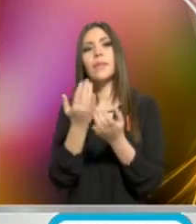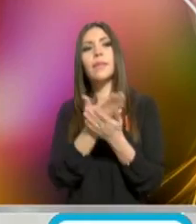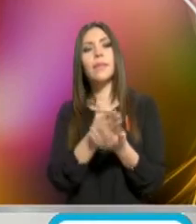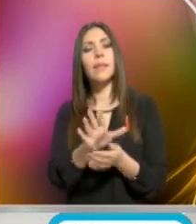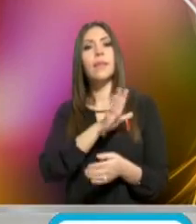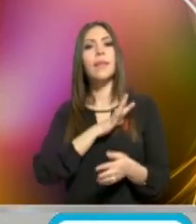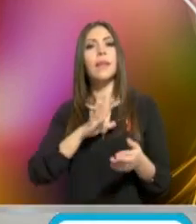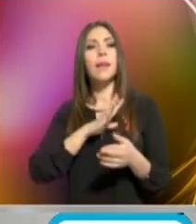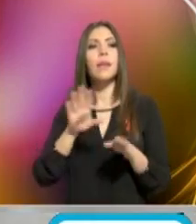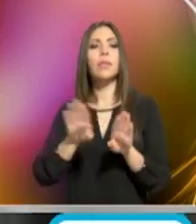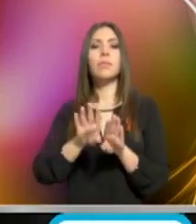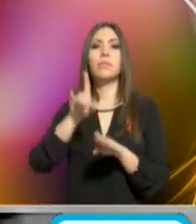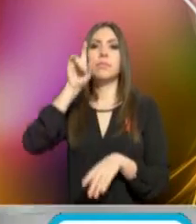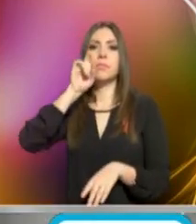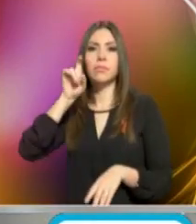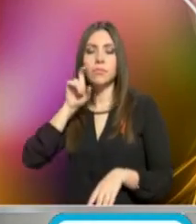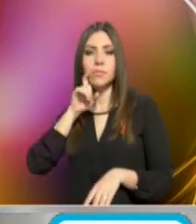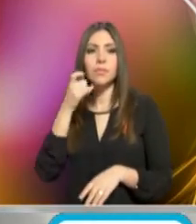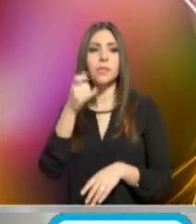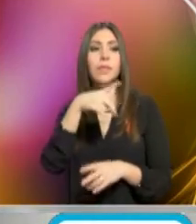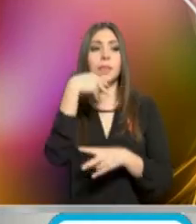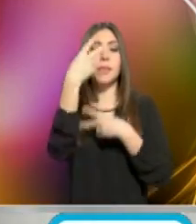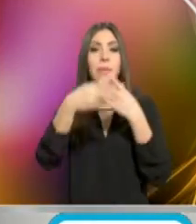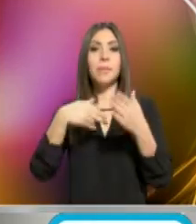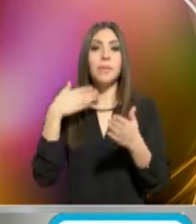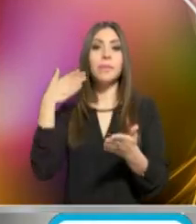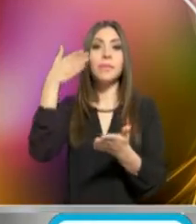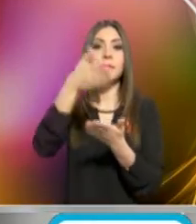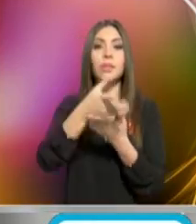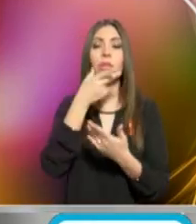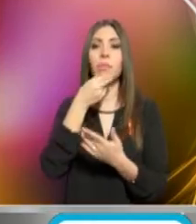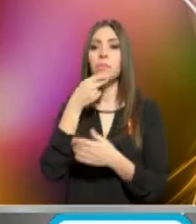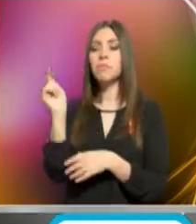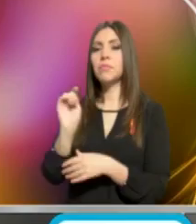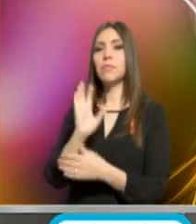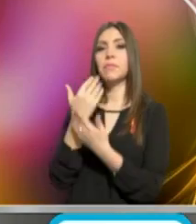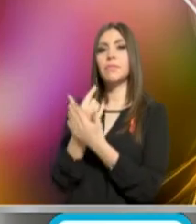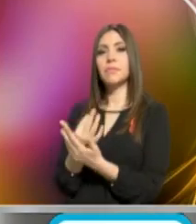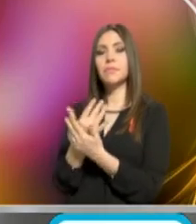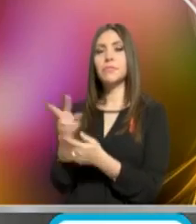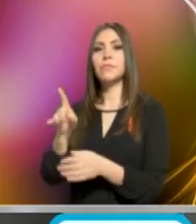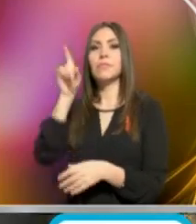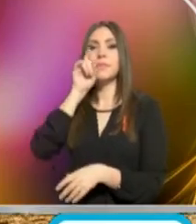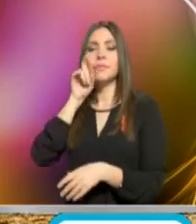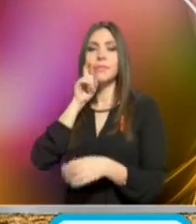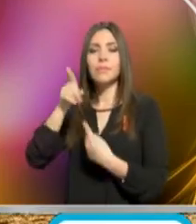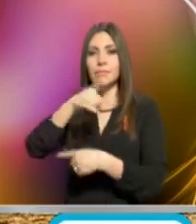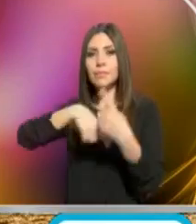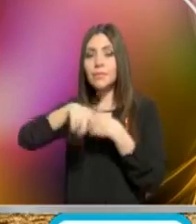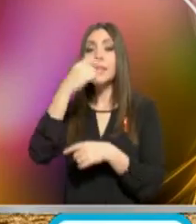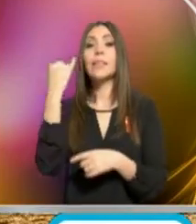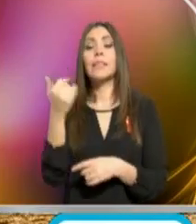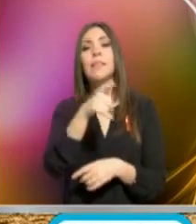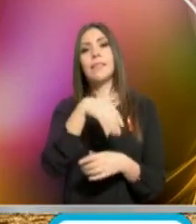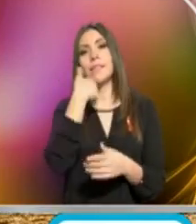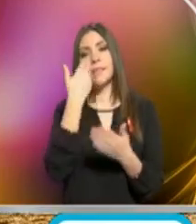una relación sexual. Ella va a llegar y el galán ya la está esperando y van con todo. Oh. Pero yo les invito a escuchar un poquito de la